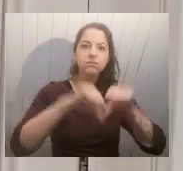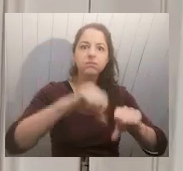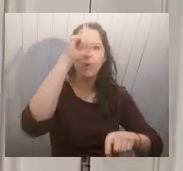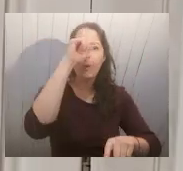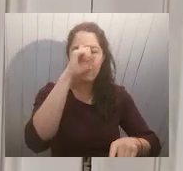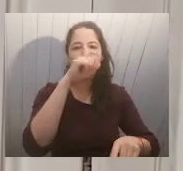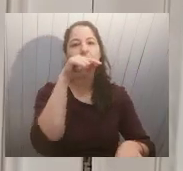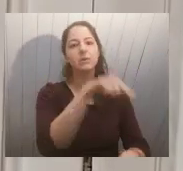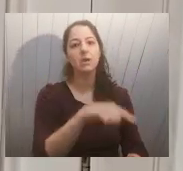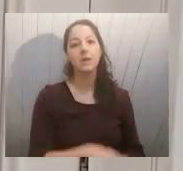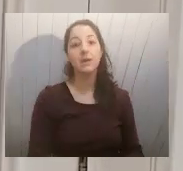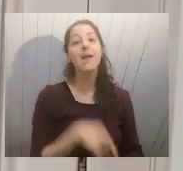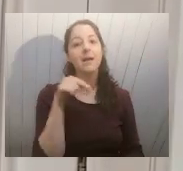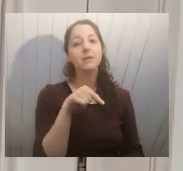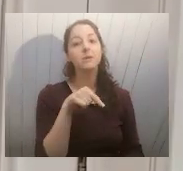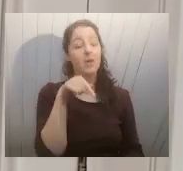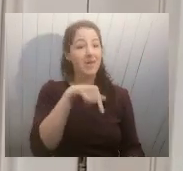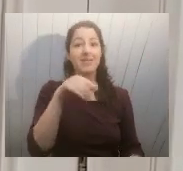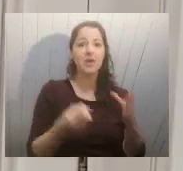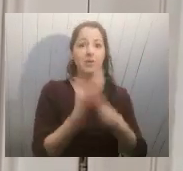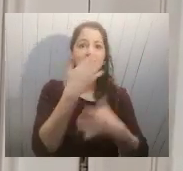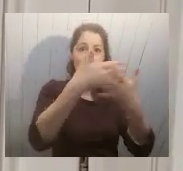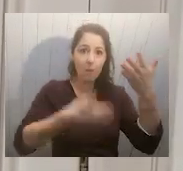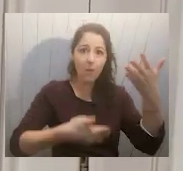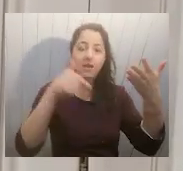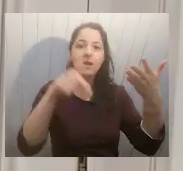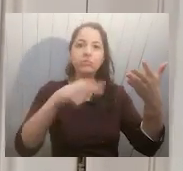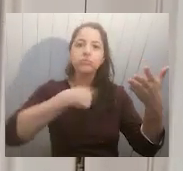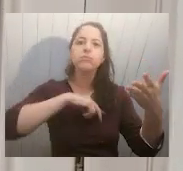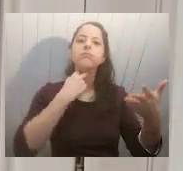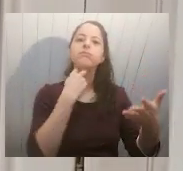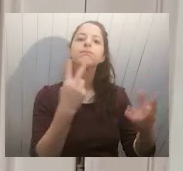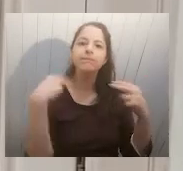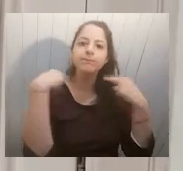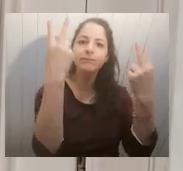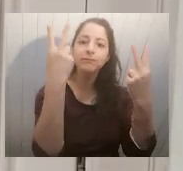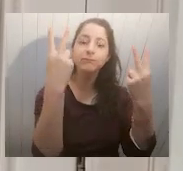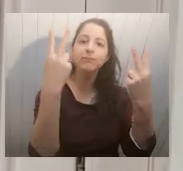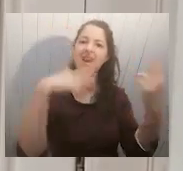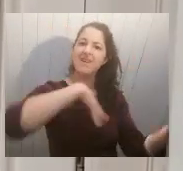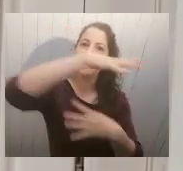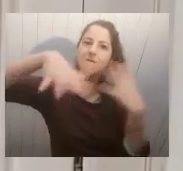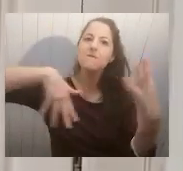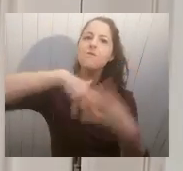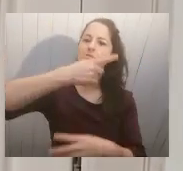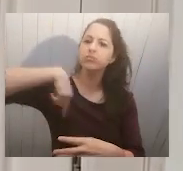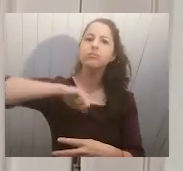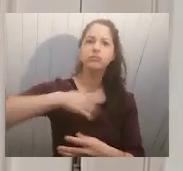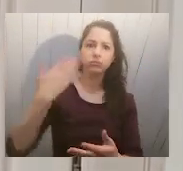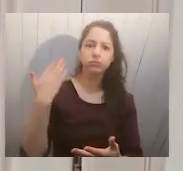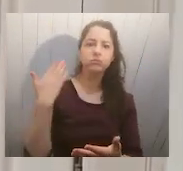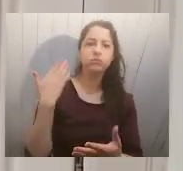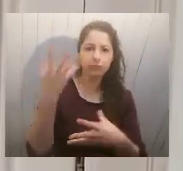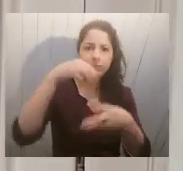consultorios. En esta nueva cuenta, en que volvemos a sacar la voz, la revuelta de la